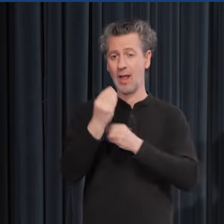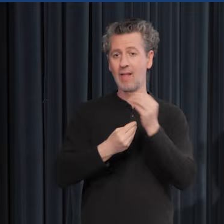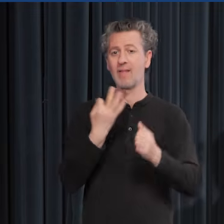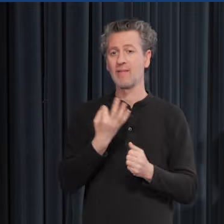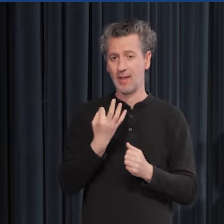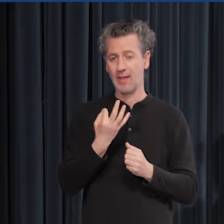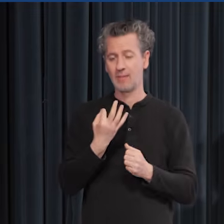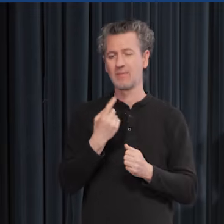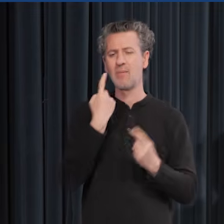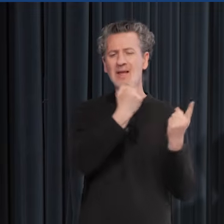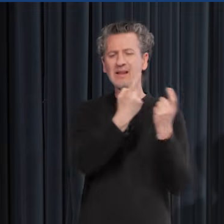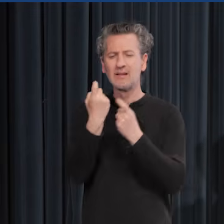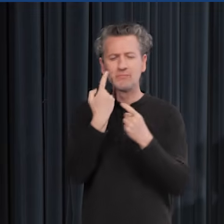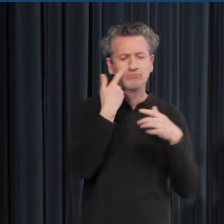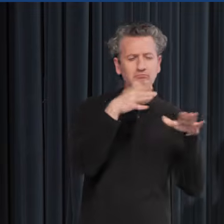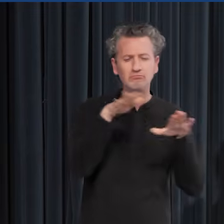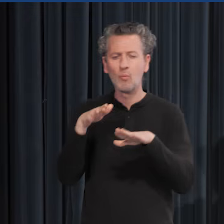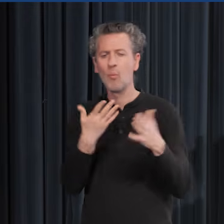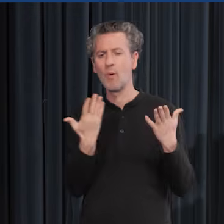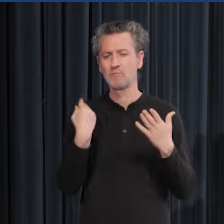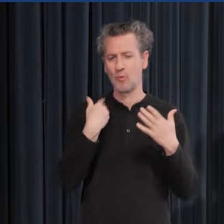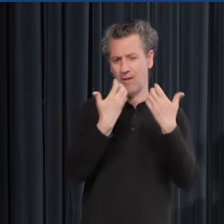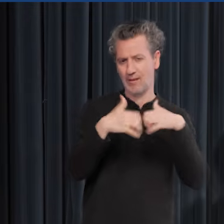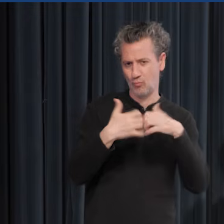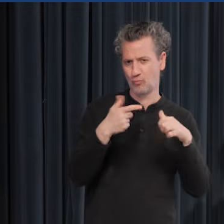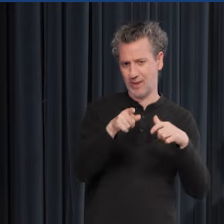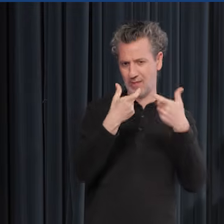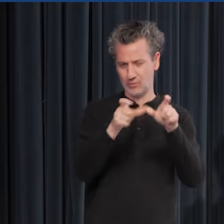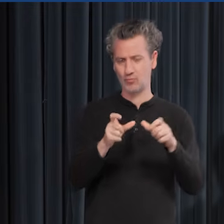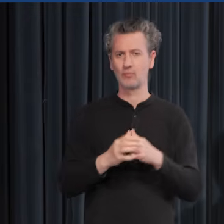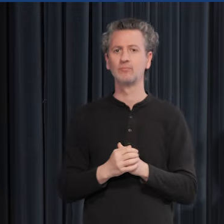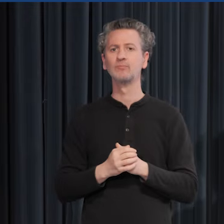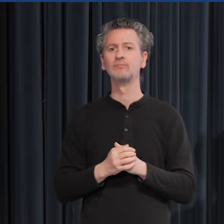son esas necesidades por parte de la industria, del sector.